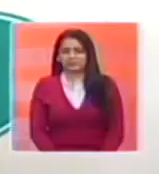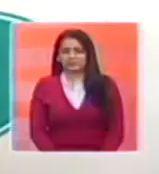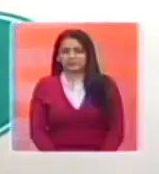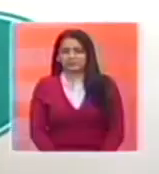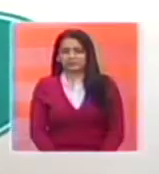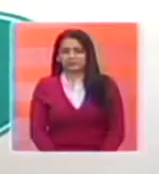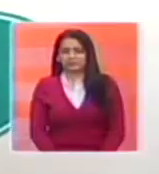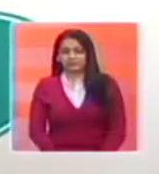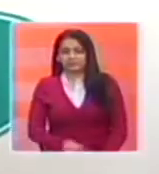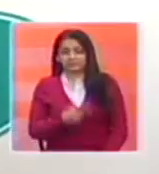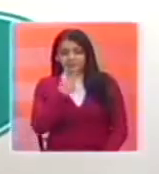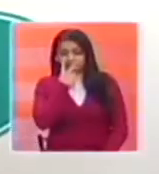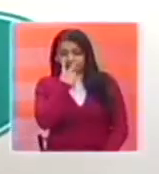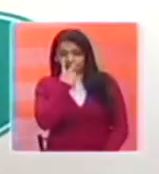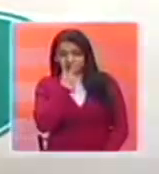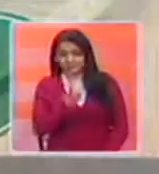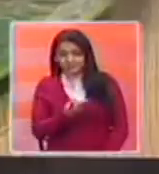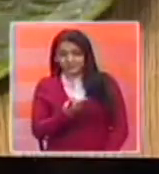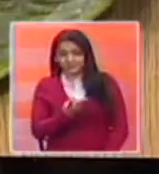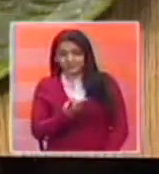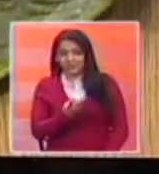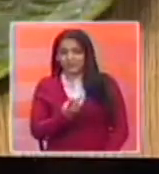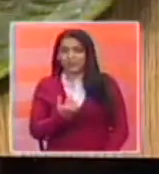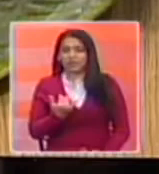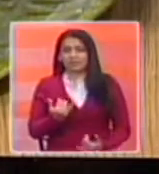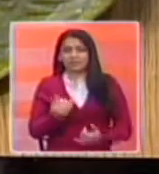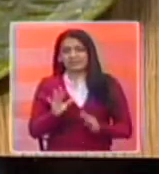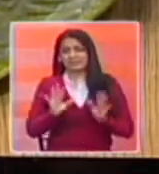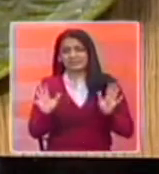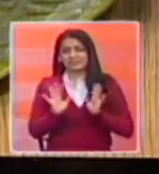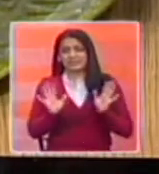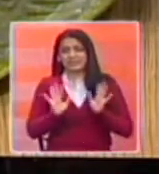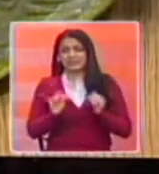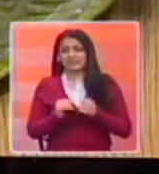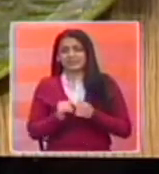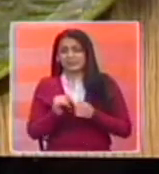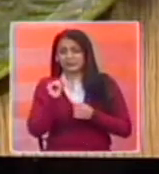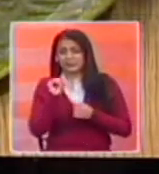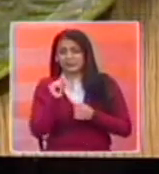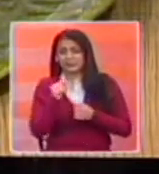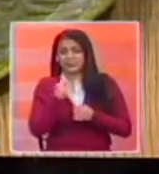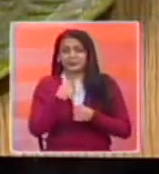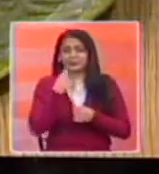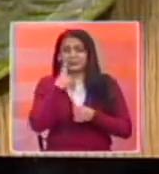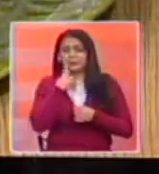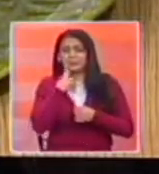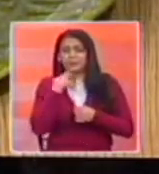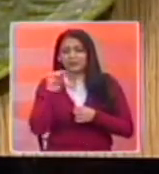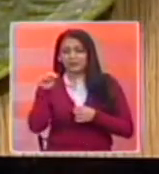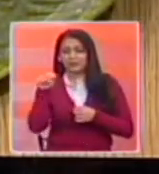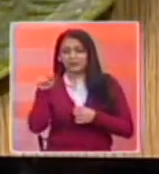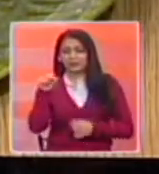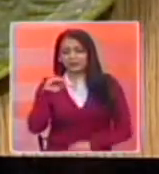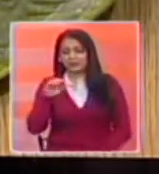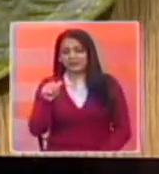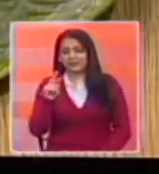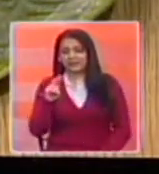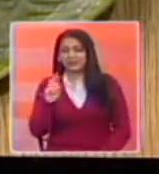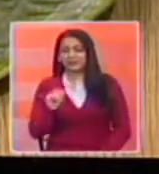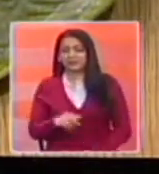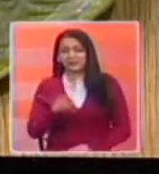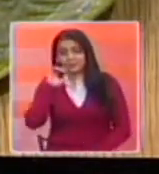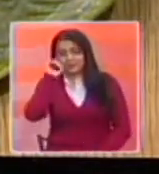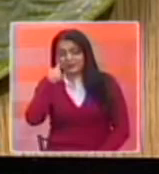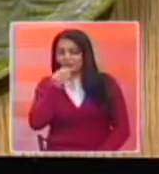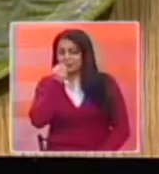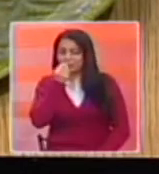definitivamente me tengo que despedir, aquí están los cupcakes, le ponemos un poquito de manjar o nos los comemos así. Nos vemos mañana, los